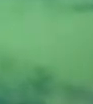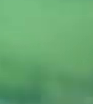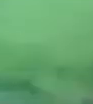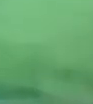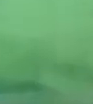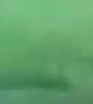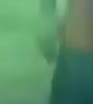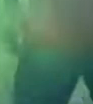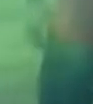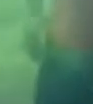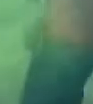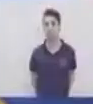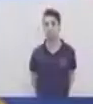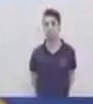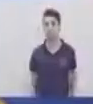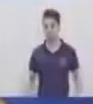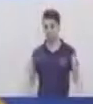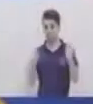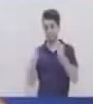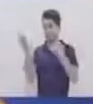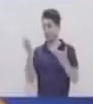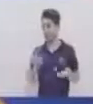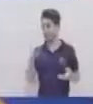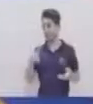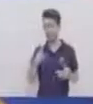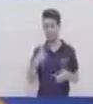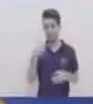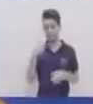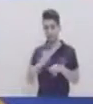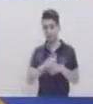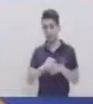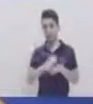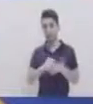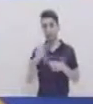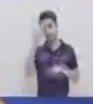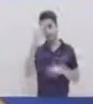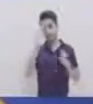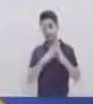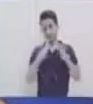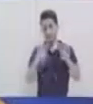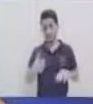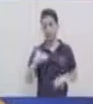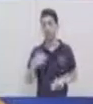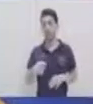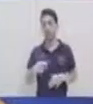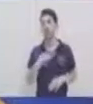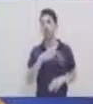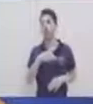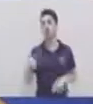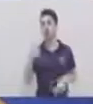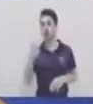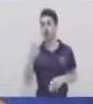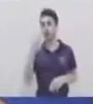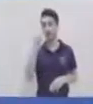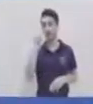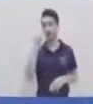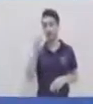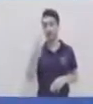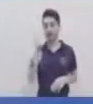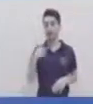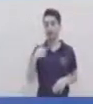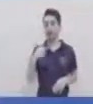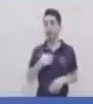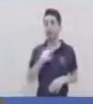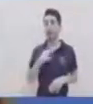Educación física. Bien chicos, bienvenidos una vez más a este tu segmento Aprendo en Casa. Mi nombre es Eric Calderón, yo